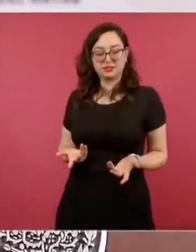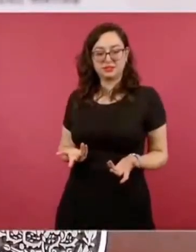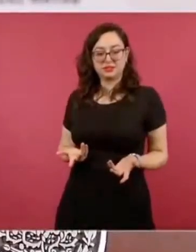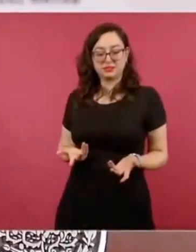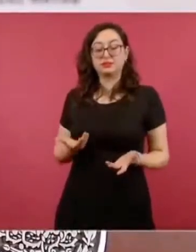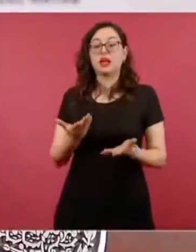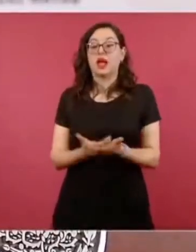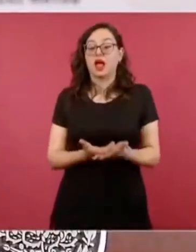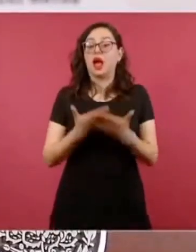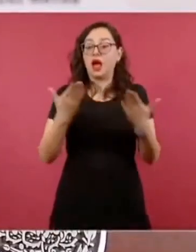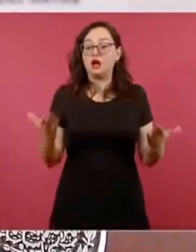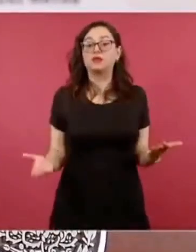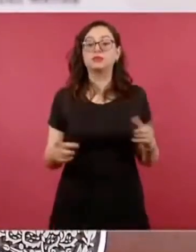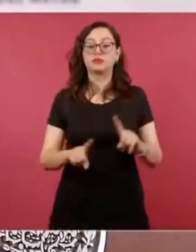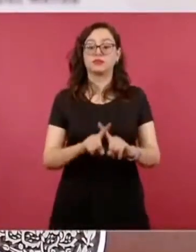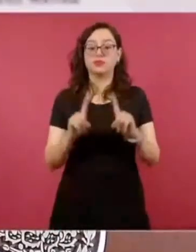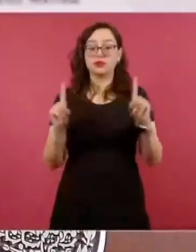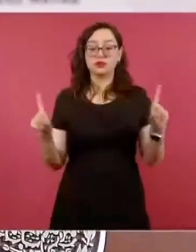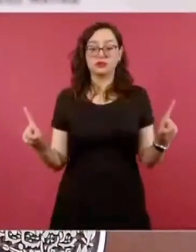Entonces ahora es distinto.